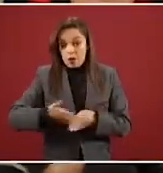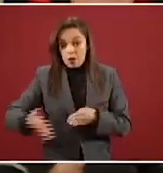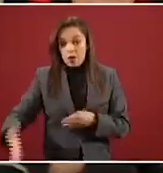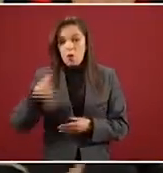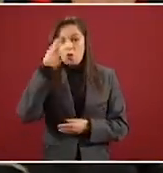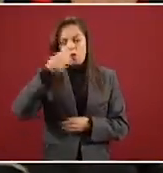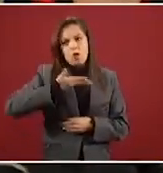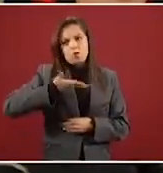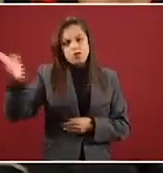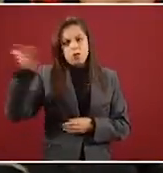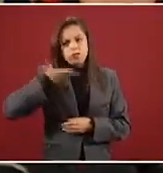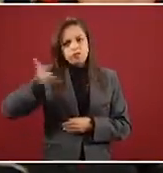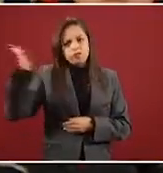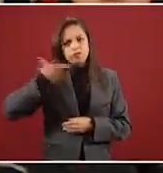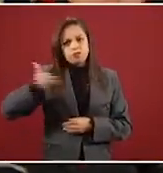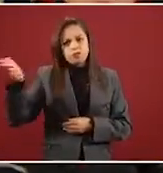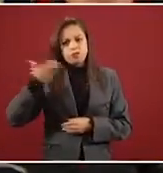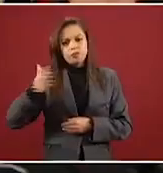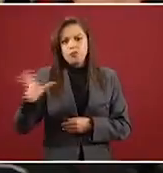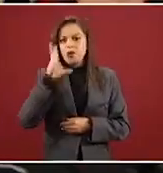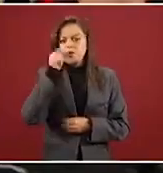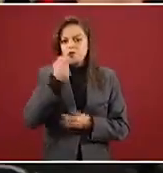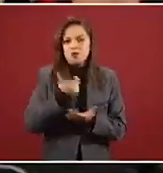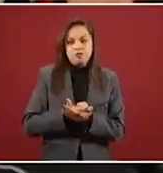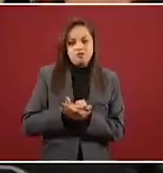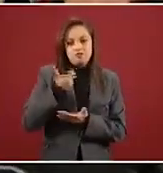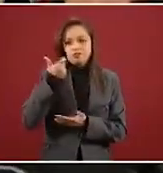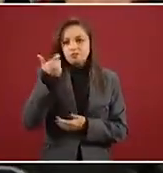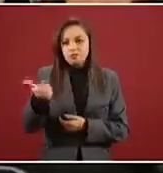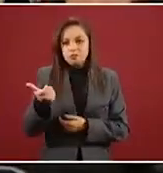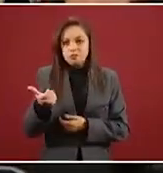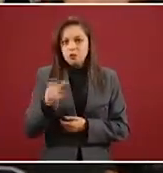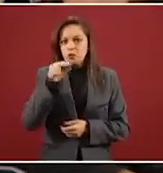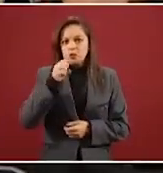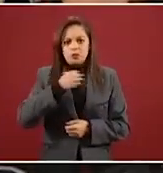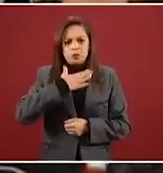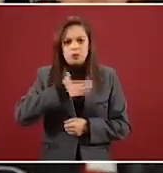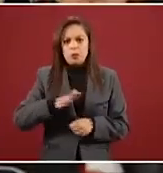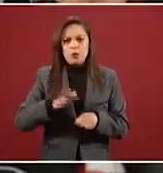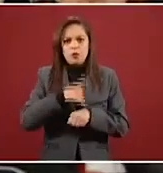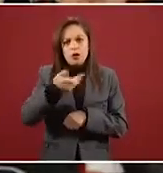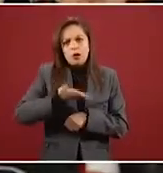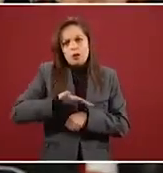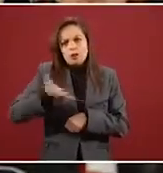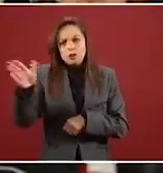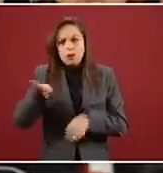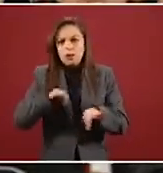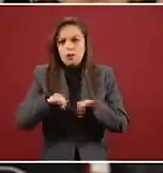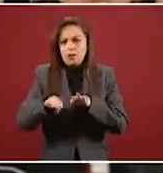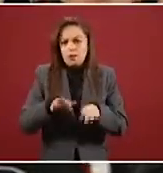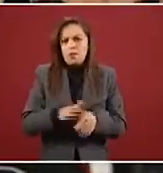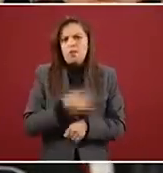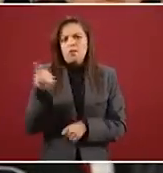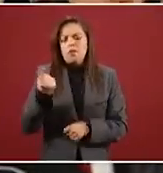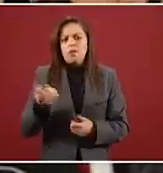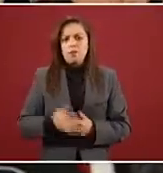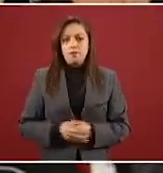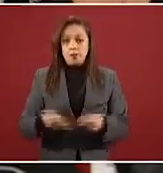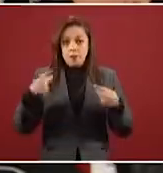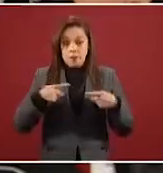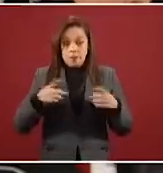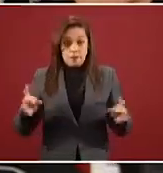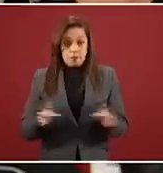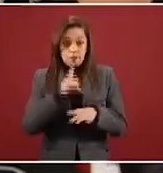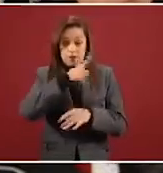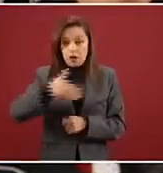vergonzosos. No hay indemnización, no hay justificación para despedir a los compañeros. Un compañero que se accidentó, Héctor Álvarez,